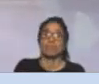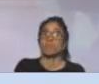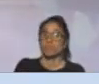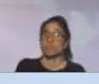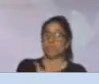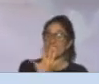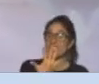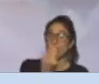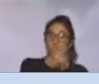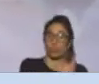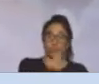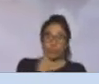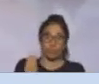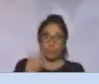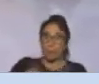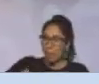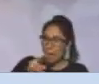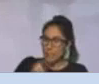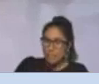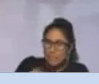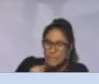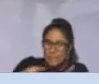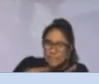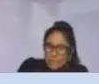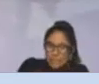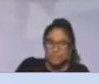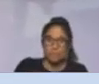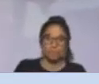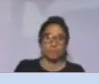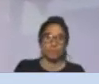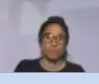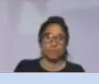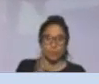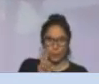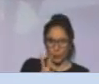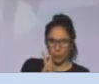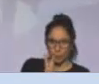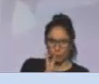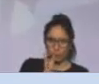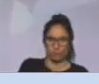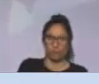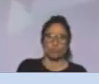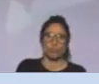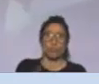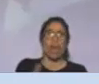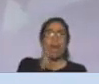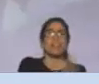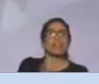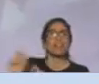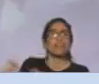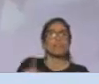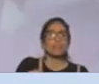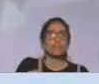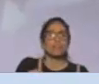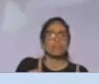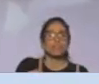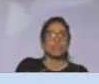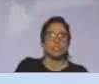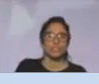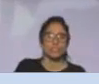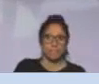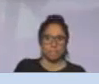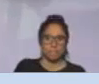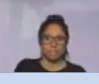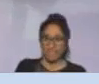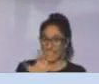los más buscados. Acá vamos a ver, está, es la anterior, a ver si está acá la captura, que está. Tenemos